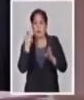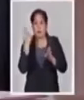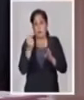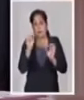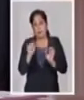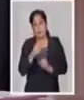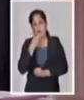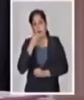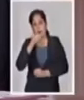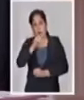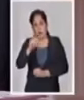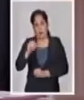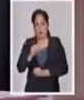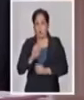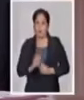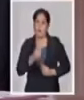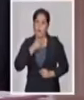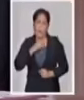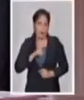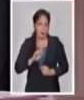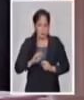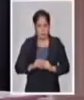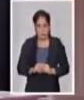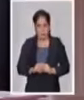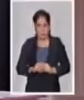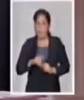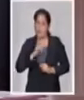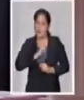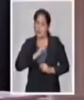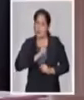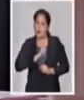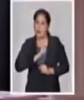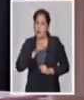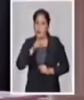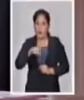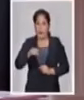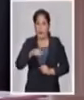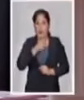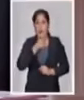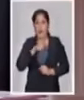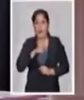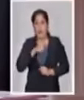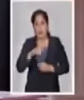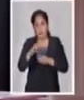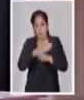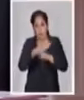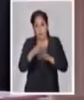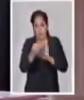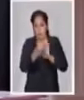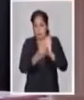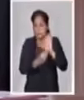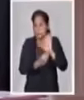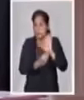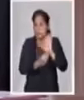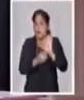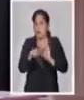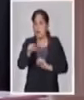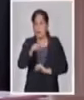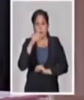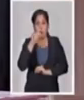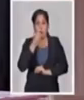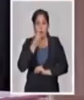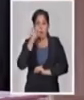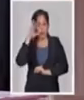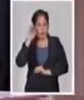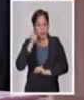plazo de vencimiento de ese producto. Y quisiéramos además poner algunos ejemplos posteriormente.